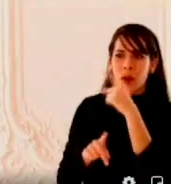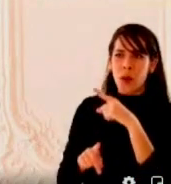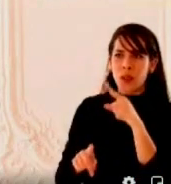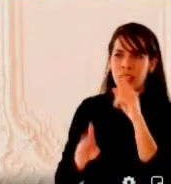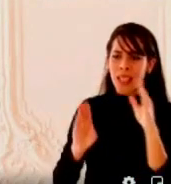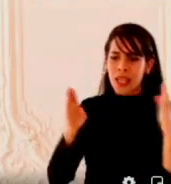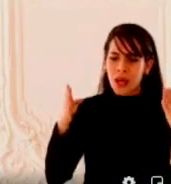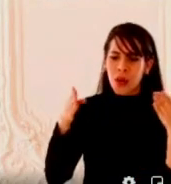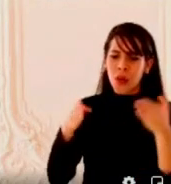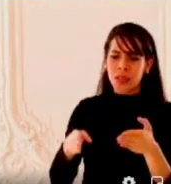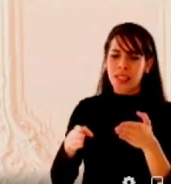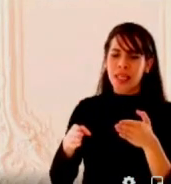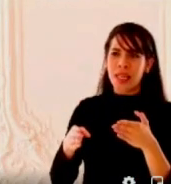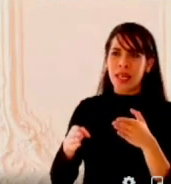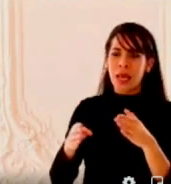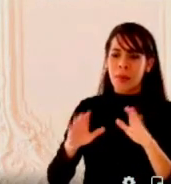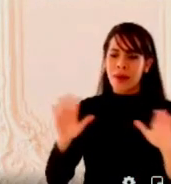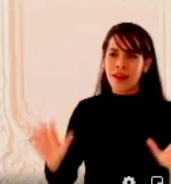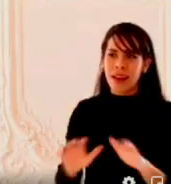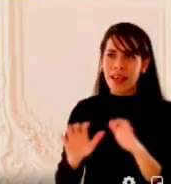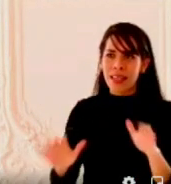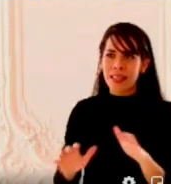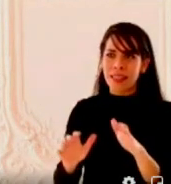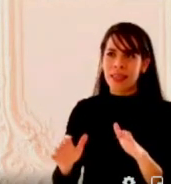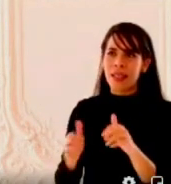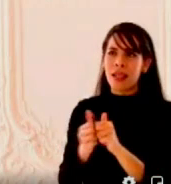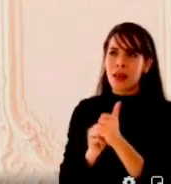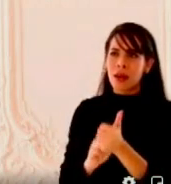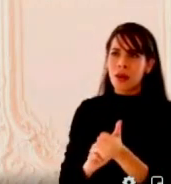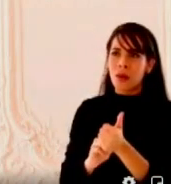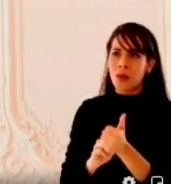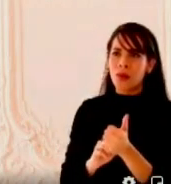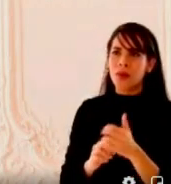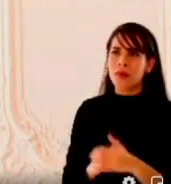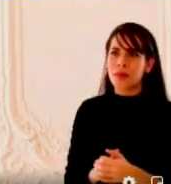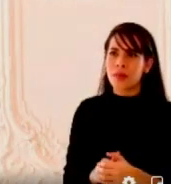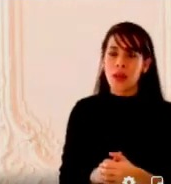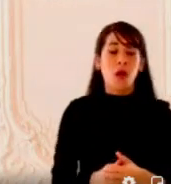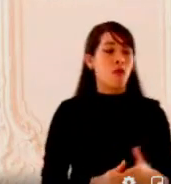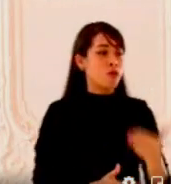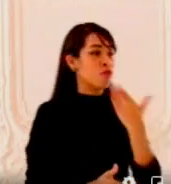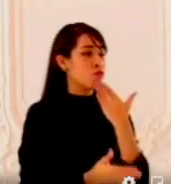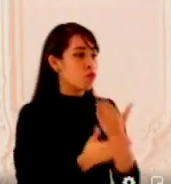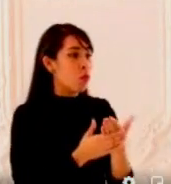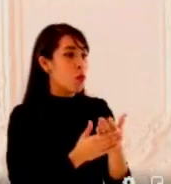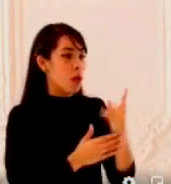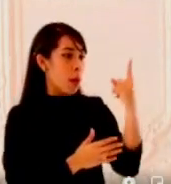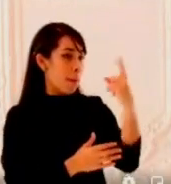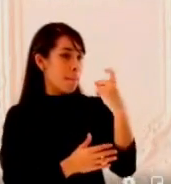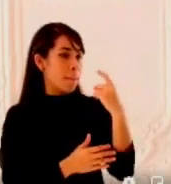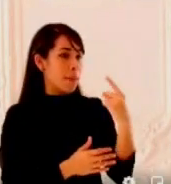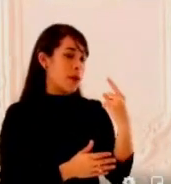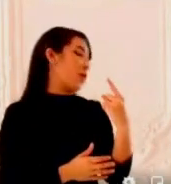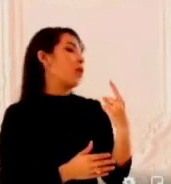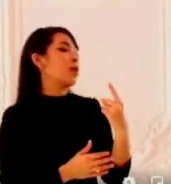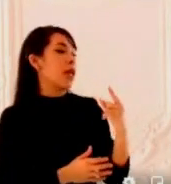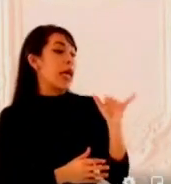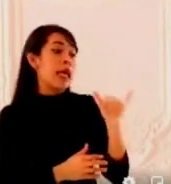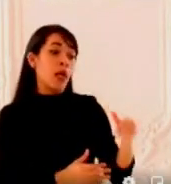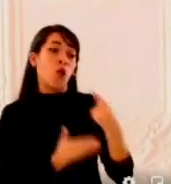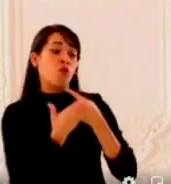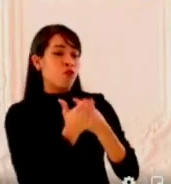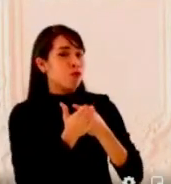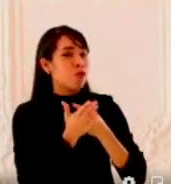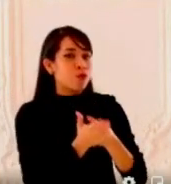los municipios para que los hagan o van a ver qué hacen, porque la verdad es que el Muy buena pregunta. Ha sido tema de conversación